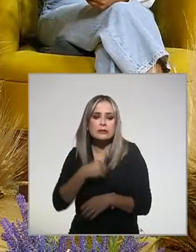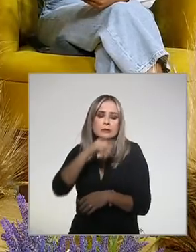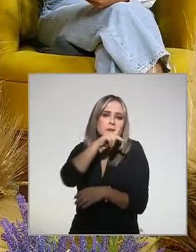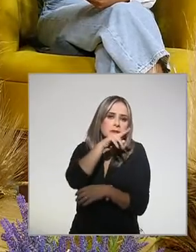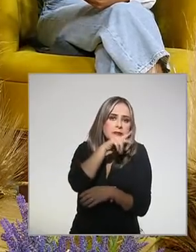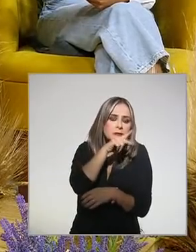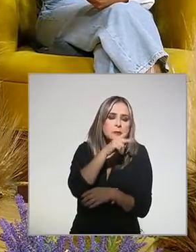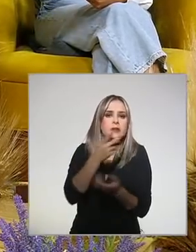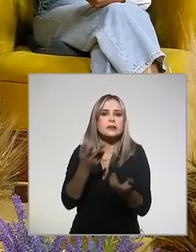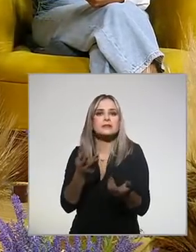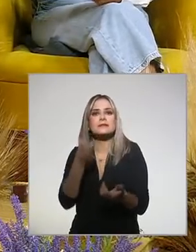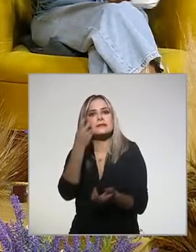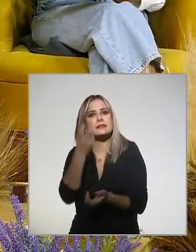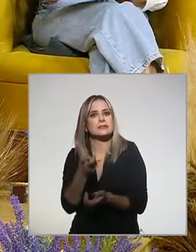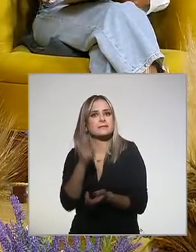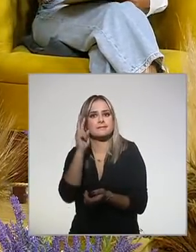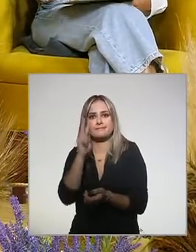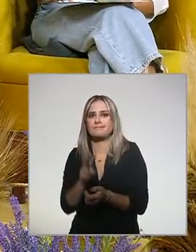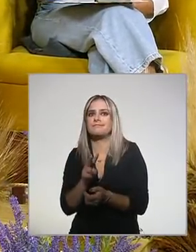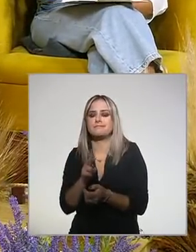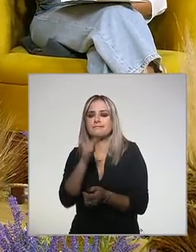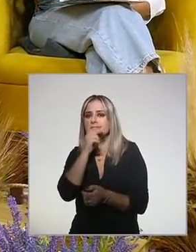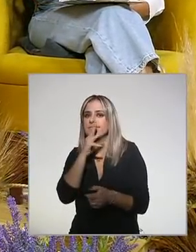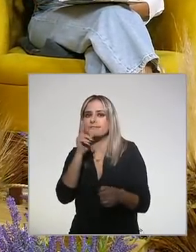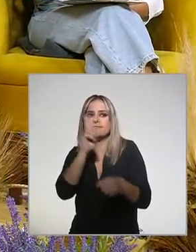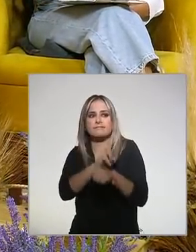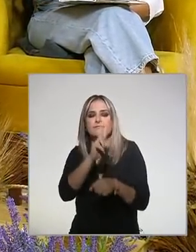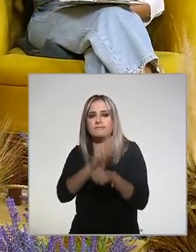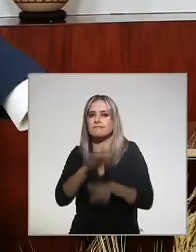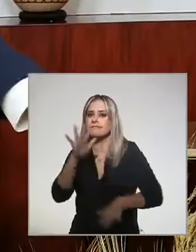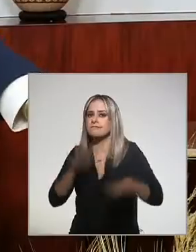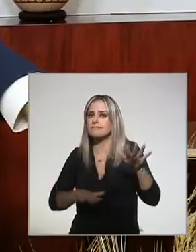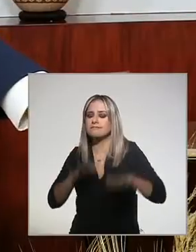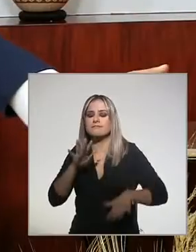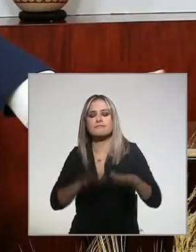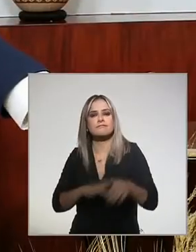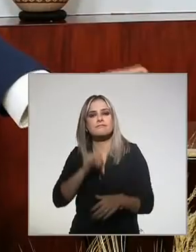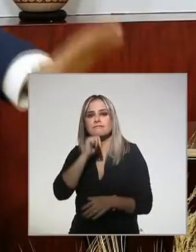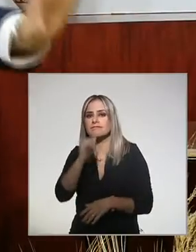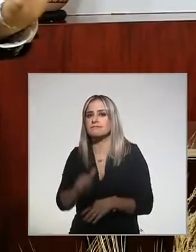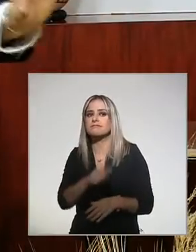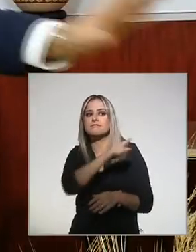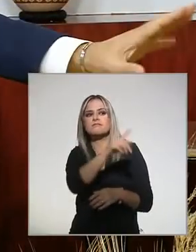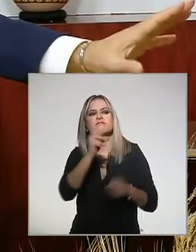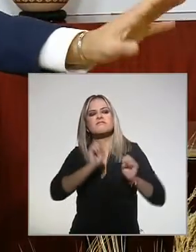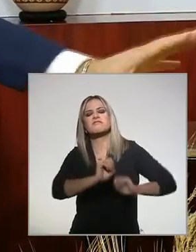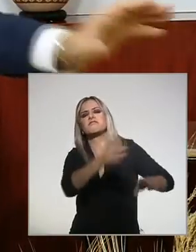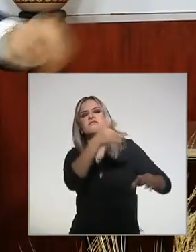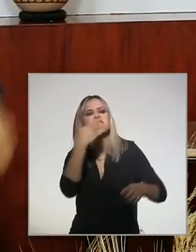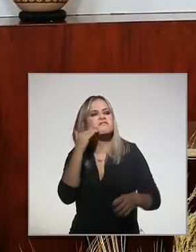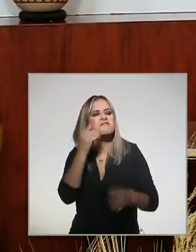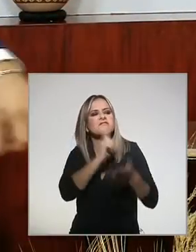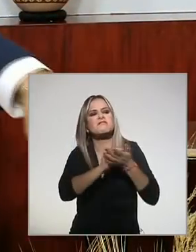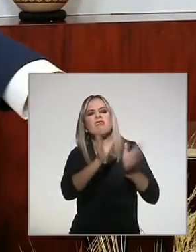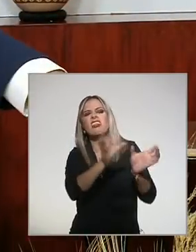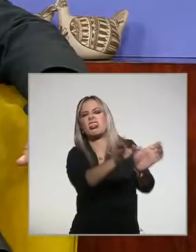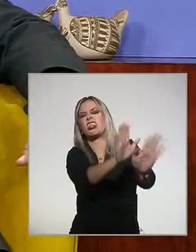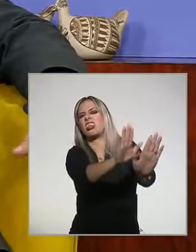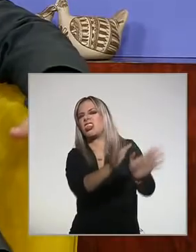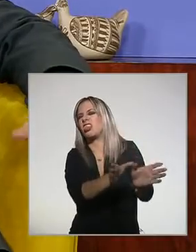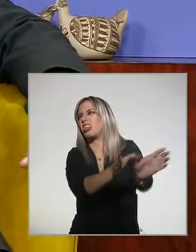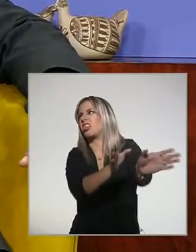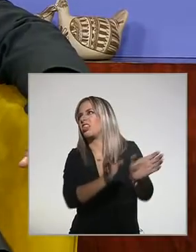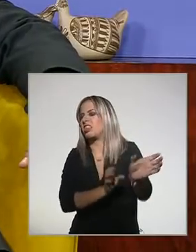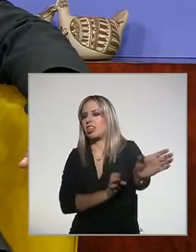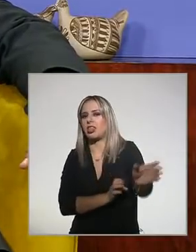falta ya de esa negligencia que estamos en la que estamos cayendo utilizando redes sociales. Tiene que ver, claro, creo que con tener digital. Miedo a hacerse responsable